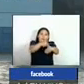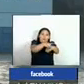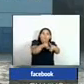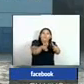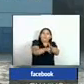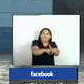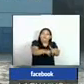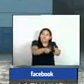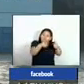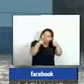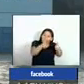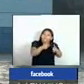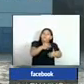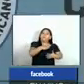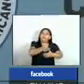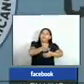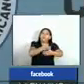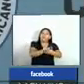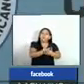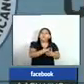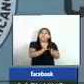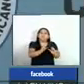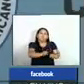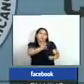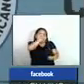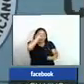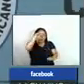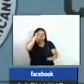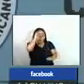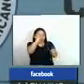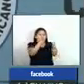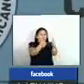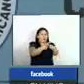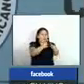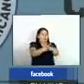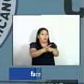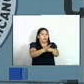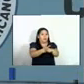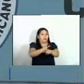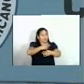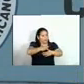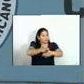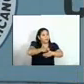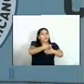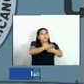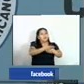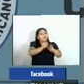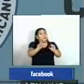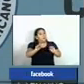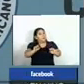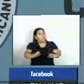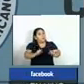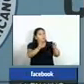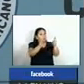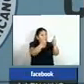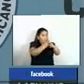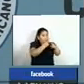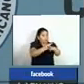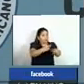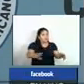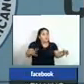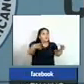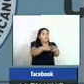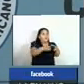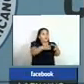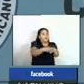en el Parlacen que tengan la voluntad política de cambiar las cosas la voluntad política de llegar a transformar el Parlamento